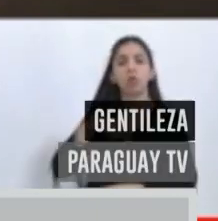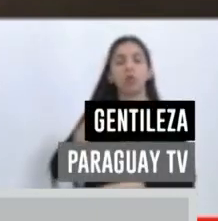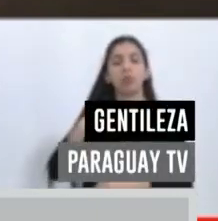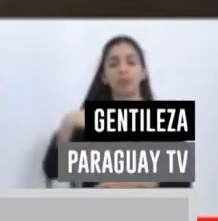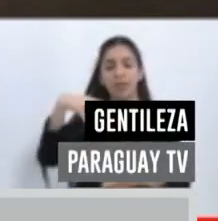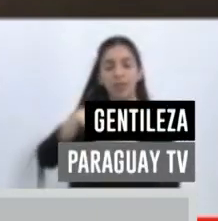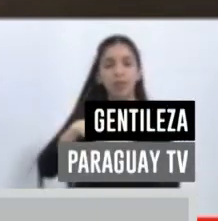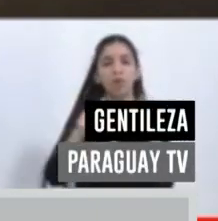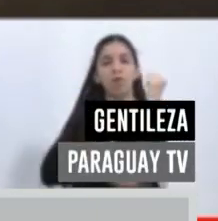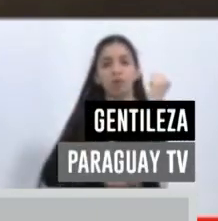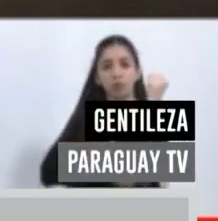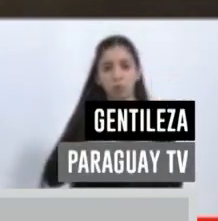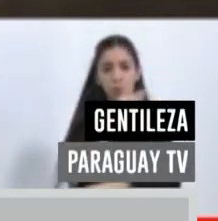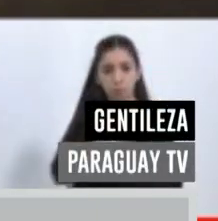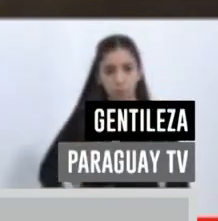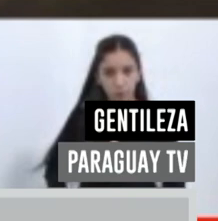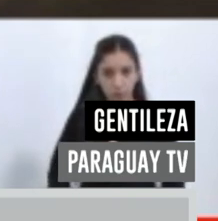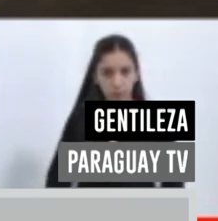como servidores públicos.